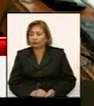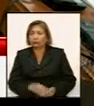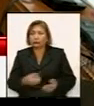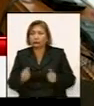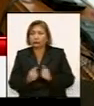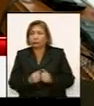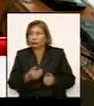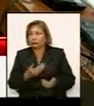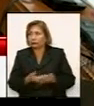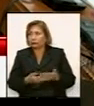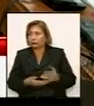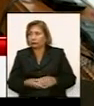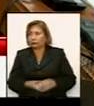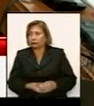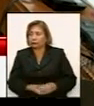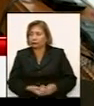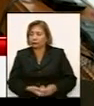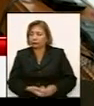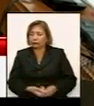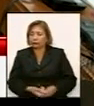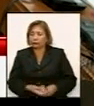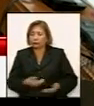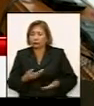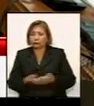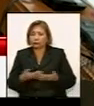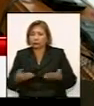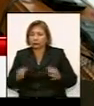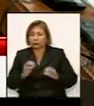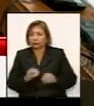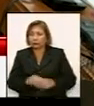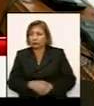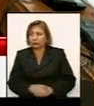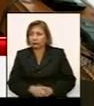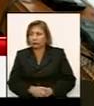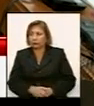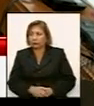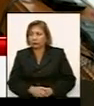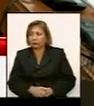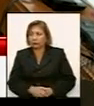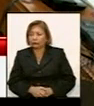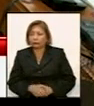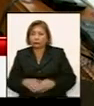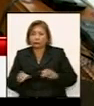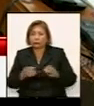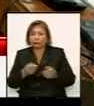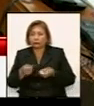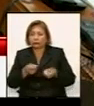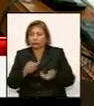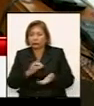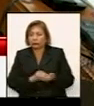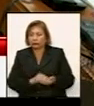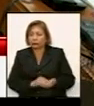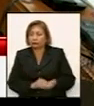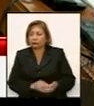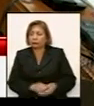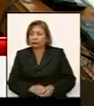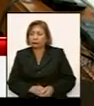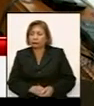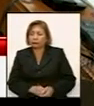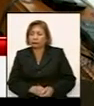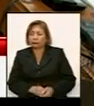la problemática y con la propuesta. Esta es la cuarta sesión que